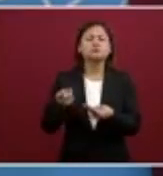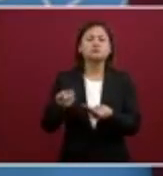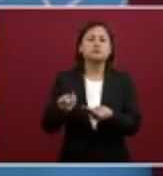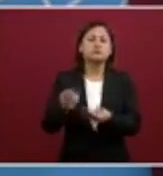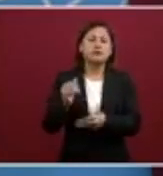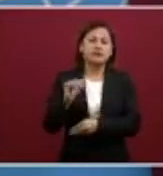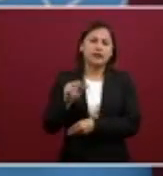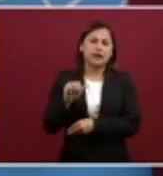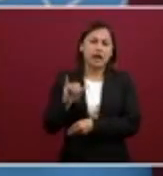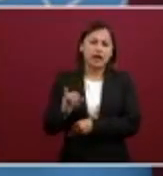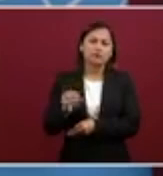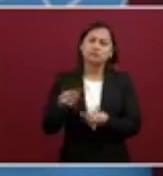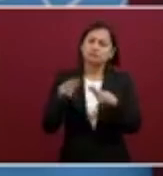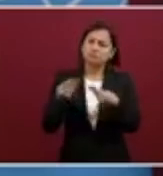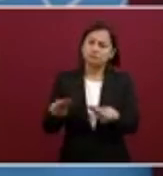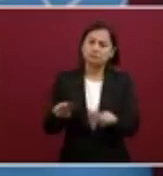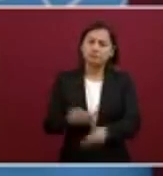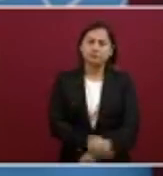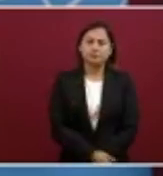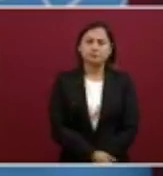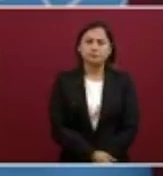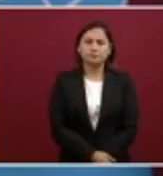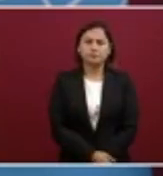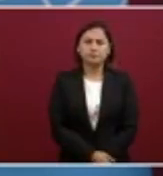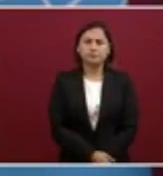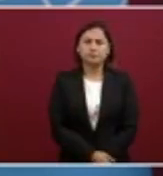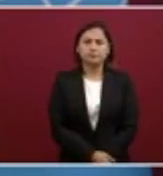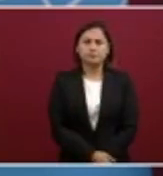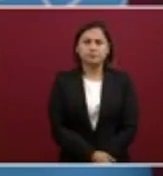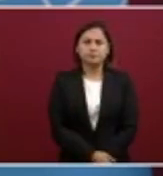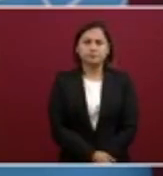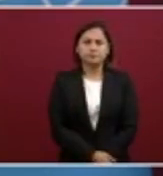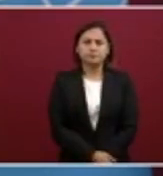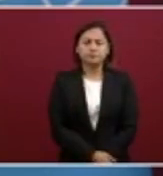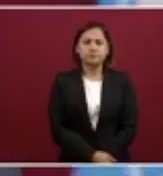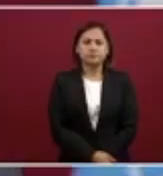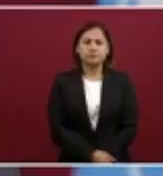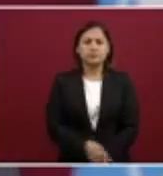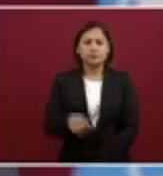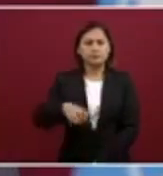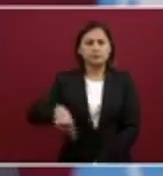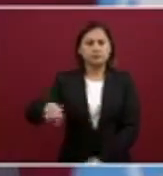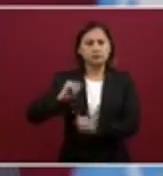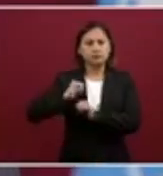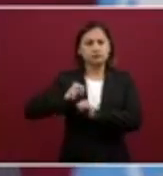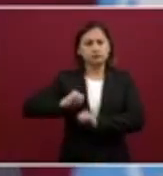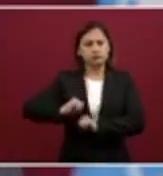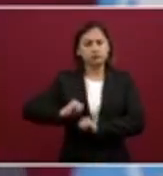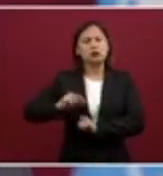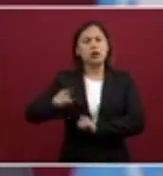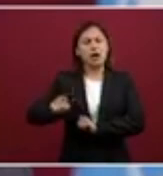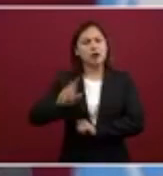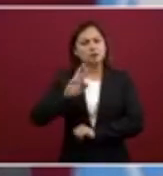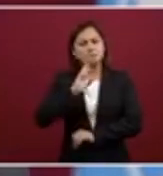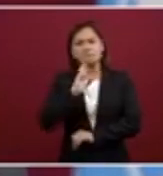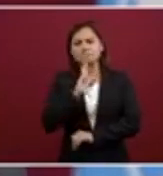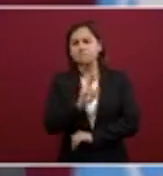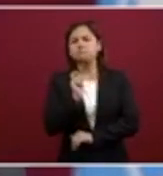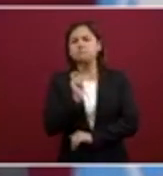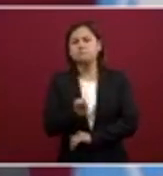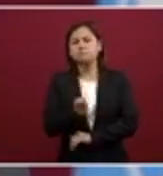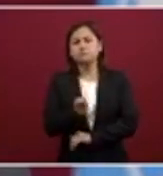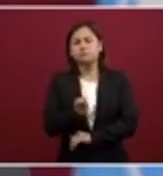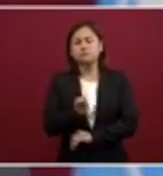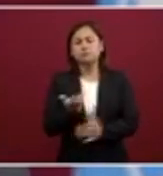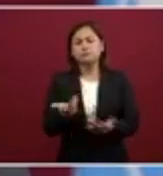Transparencia para que ellos resuelvan si se